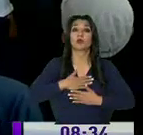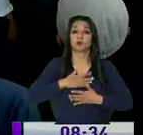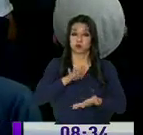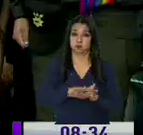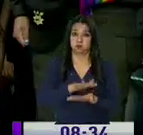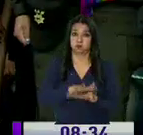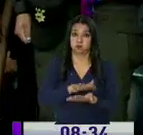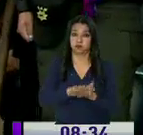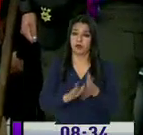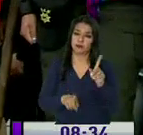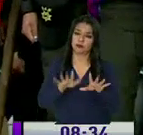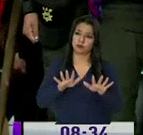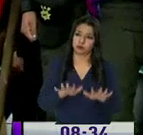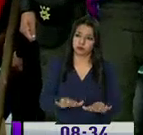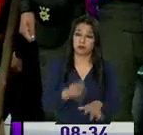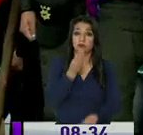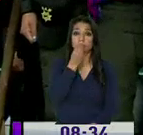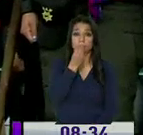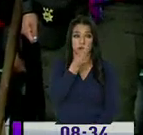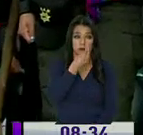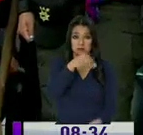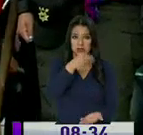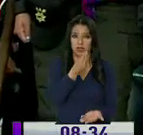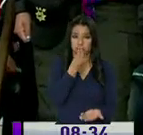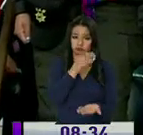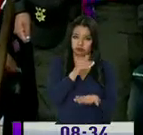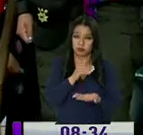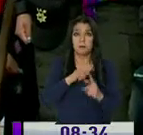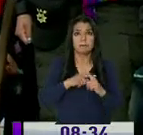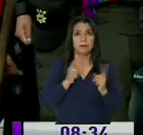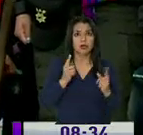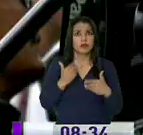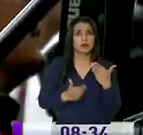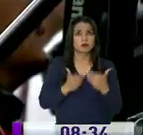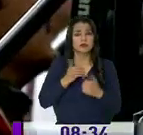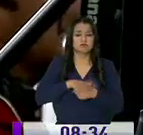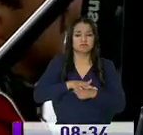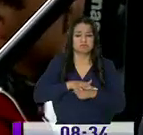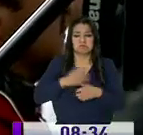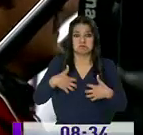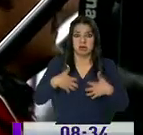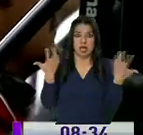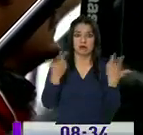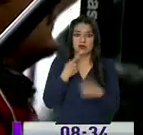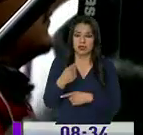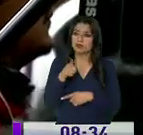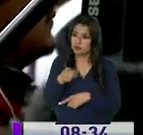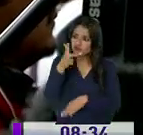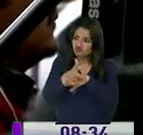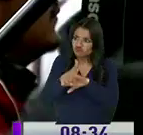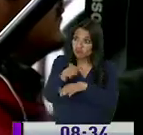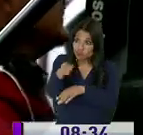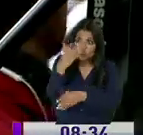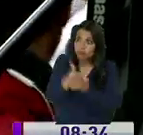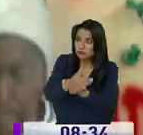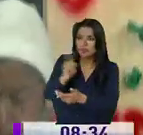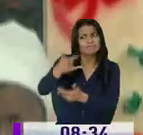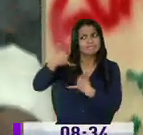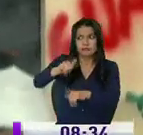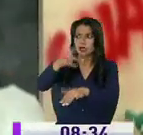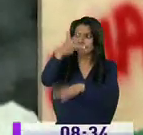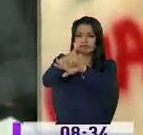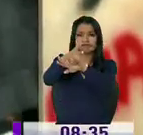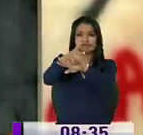momentos, se nos proporcionó un refrigerio, pero los ánimos se encendieron cuando decían que no seguíamos transmitiendo lo que querían. A